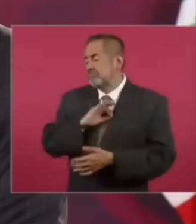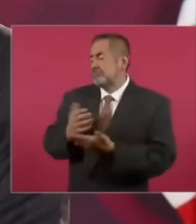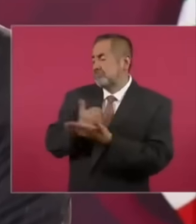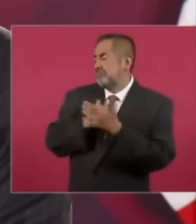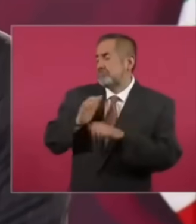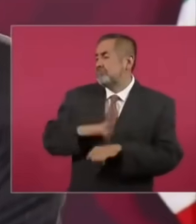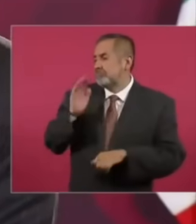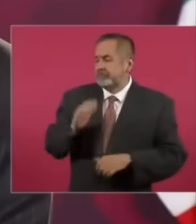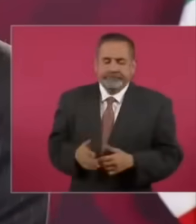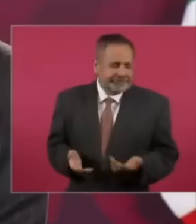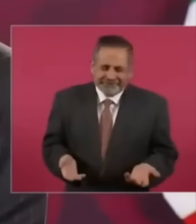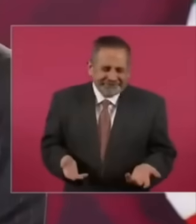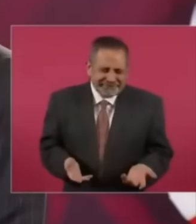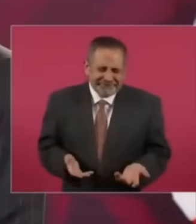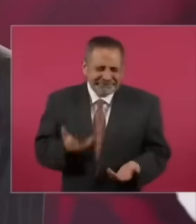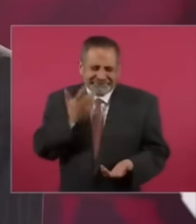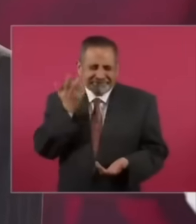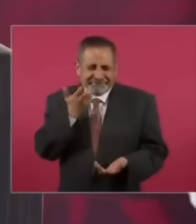entonces ayer